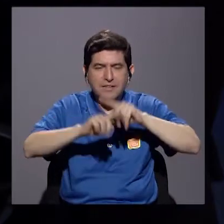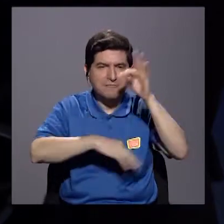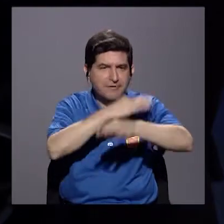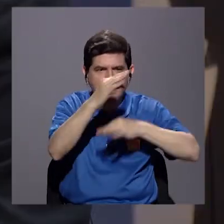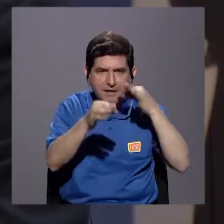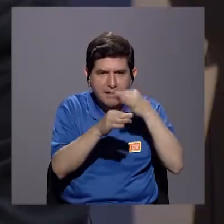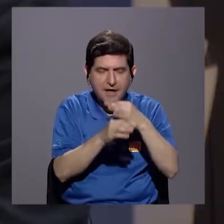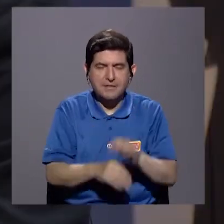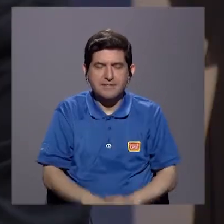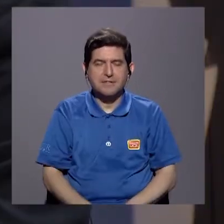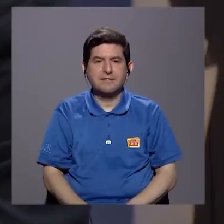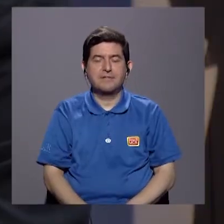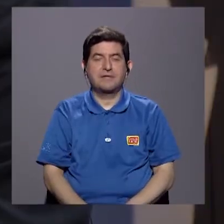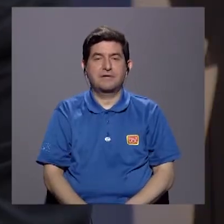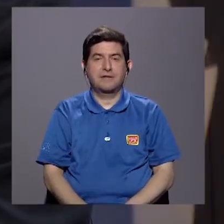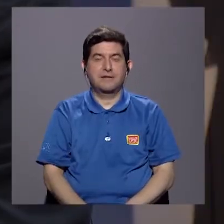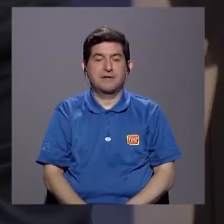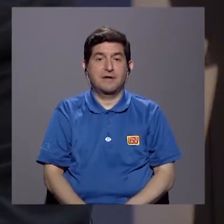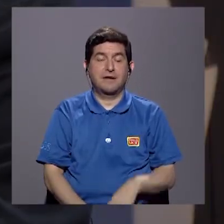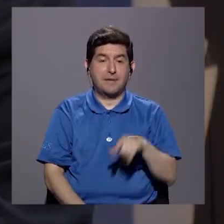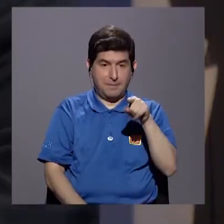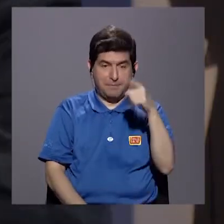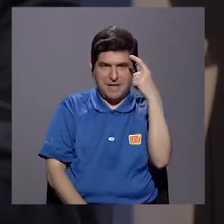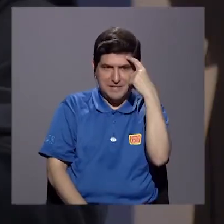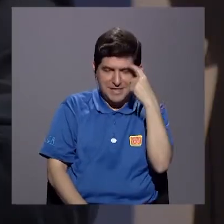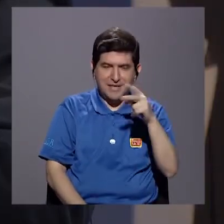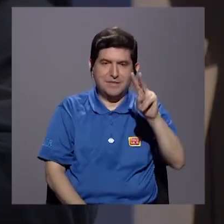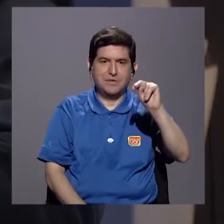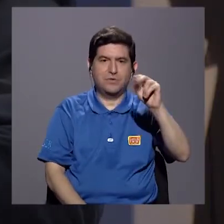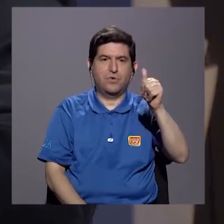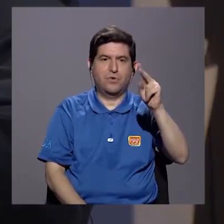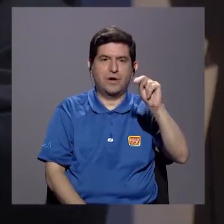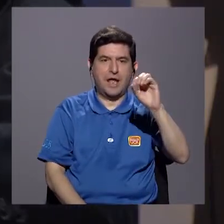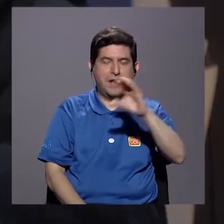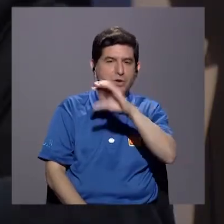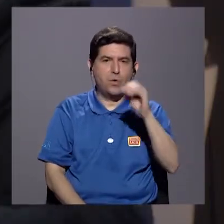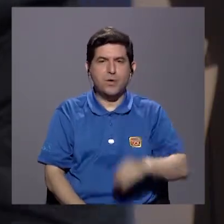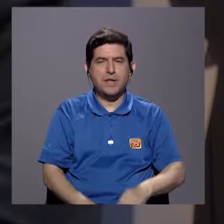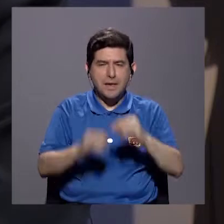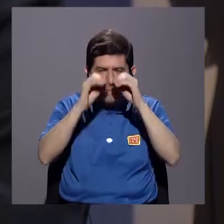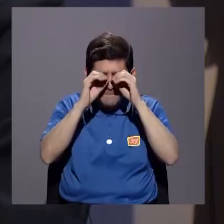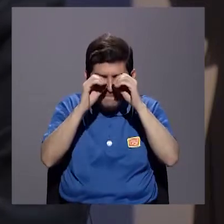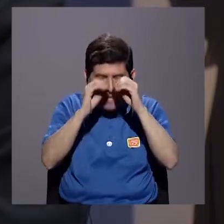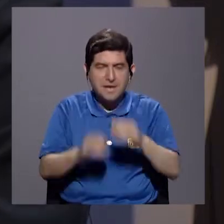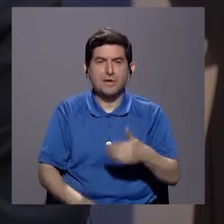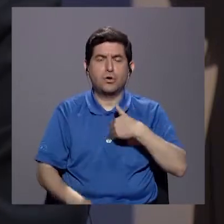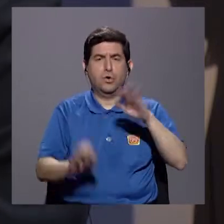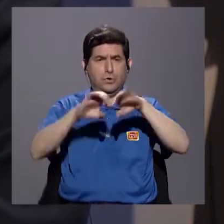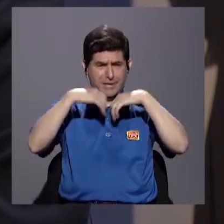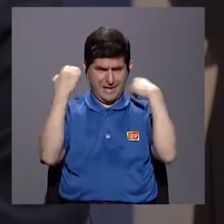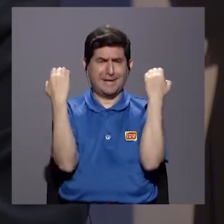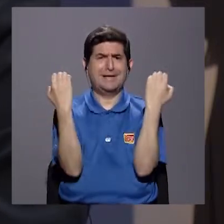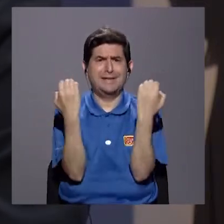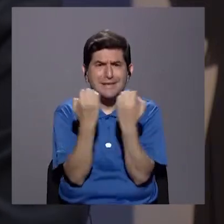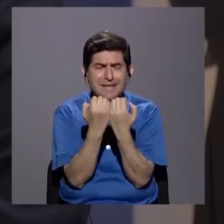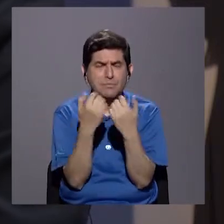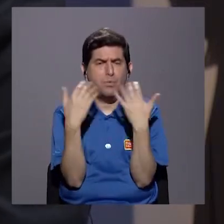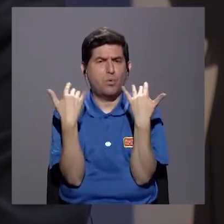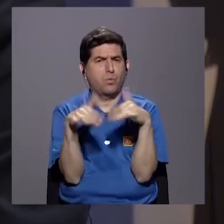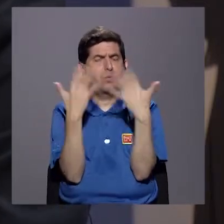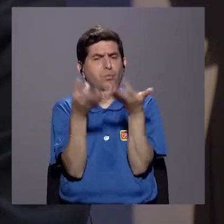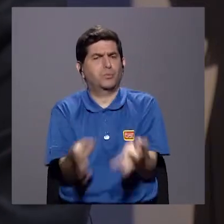tipos, desde nanotubos de carbono, a nivel nano y al nivel micro y al nivel... Tenemos un equipamiento